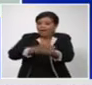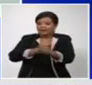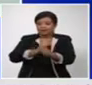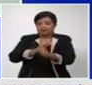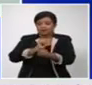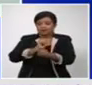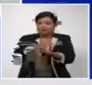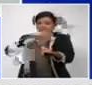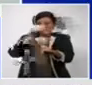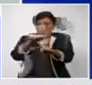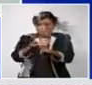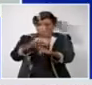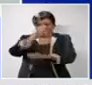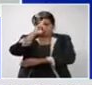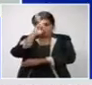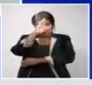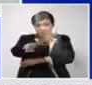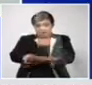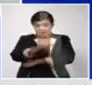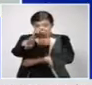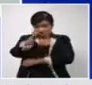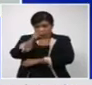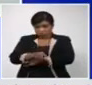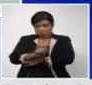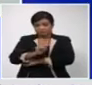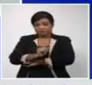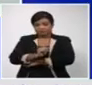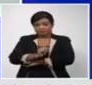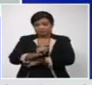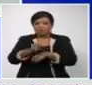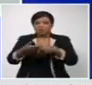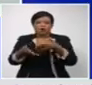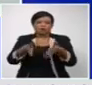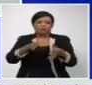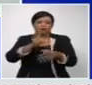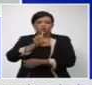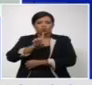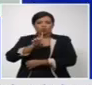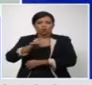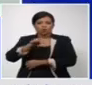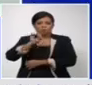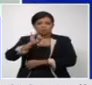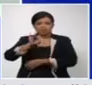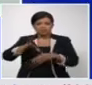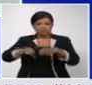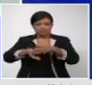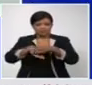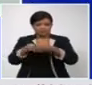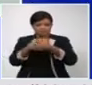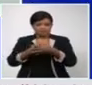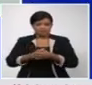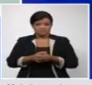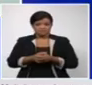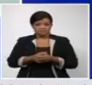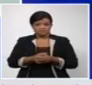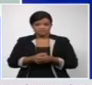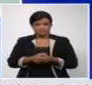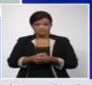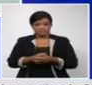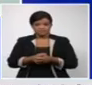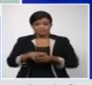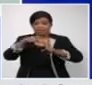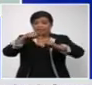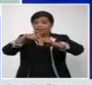hospitalización es de 1,7 días y en terapia intensiva